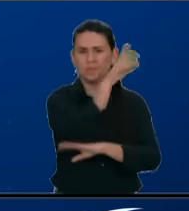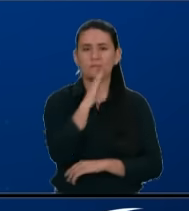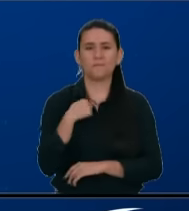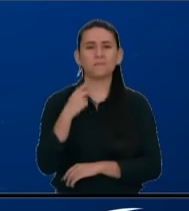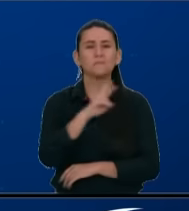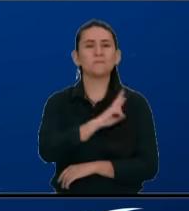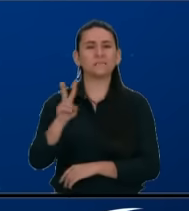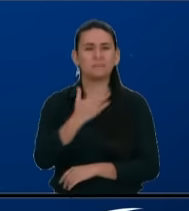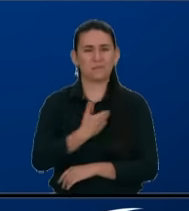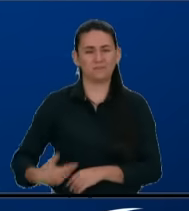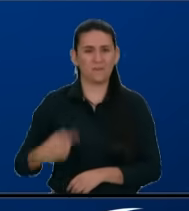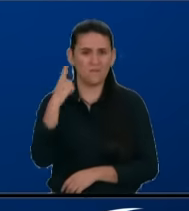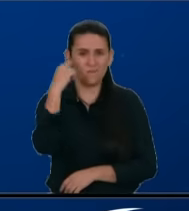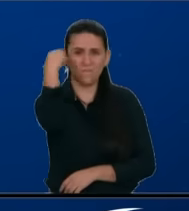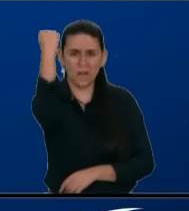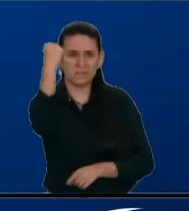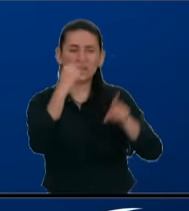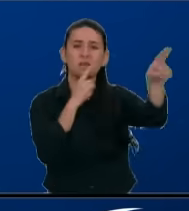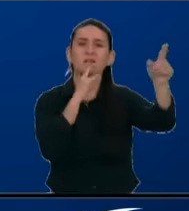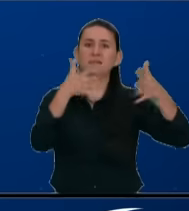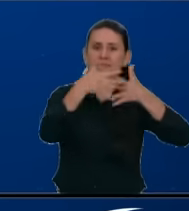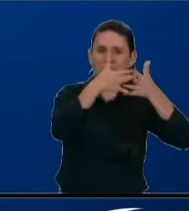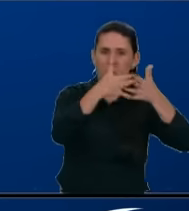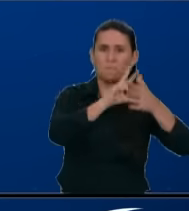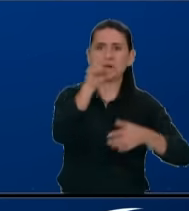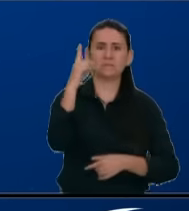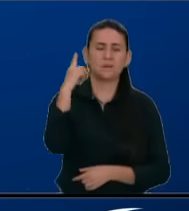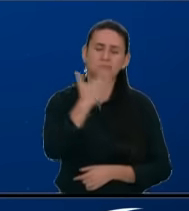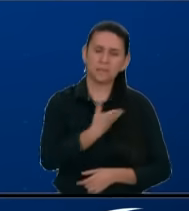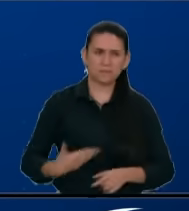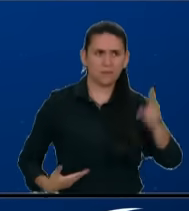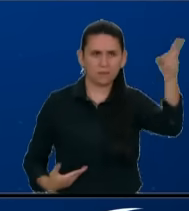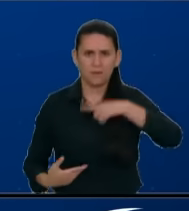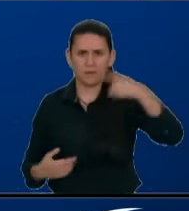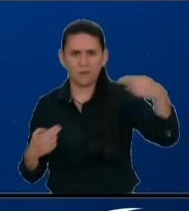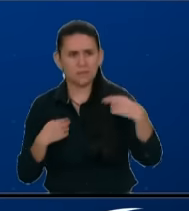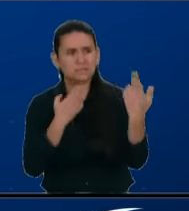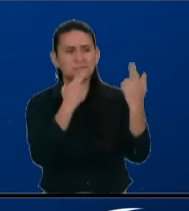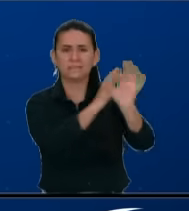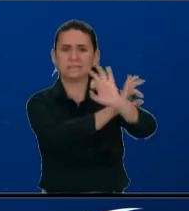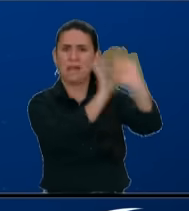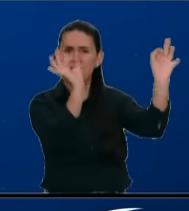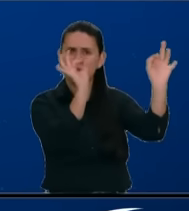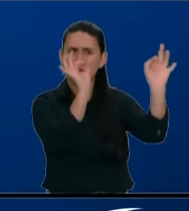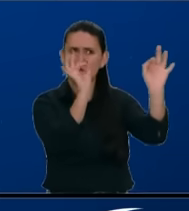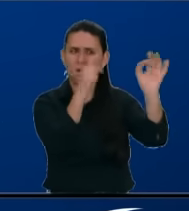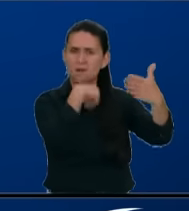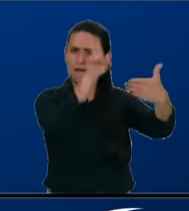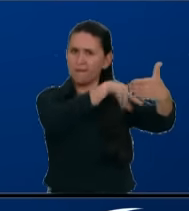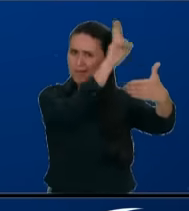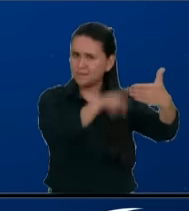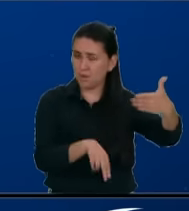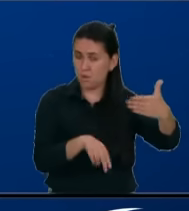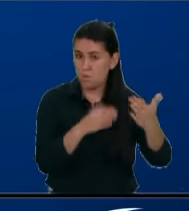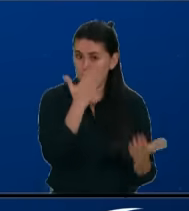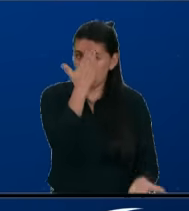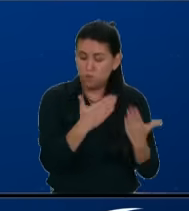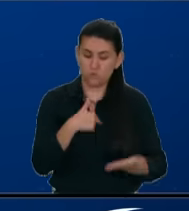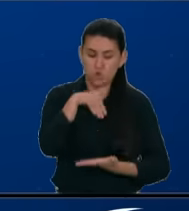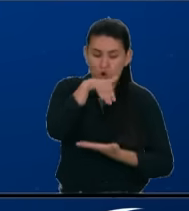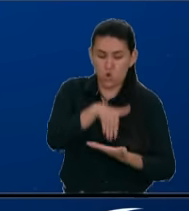Márquez con la vicepresidenta de los Estados Unidos, Kamala Harris. ¿Podría haber algún tipo de escalamiento en las relaciones internacionales por esa posición de